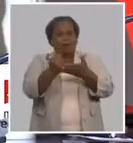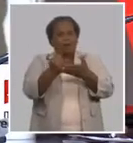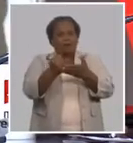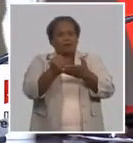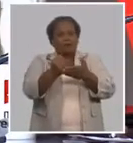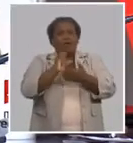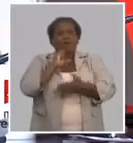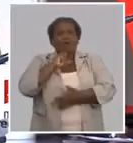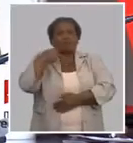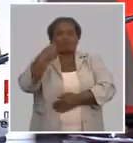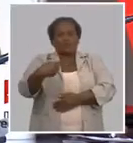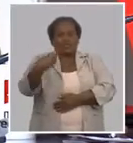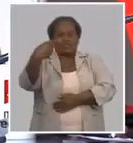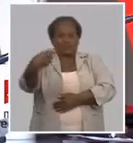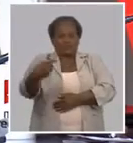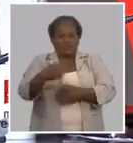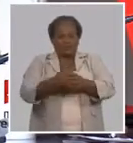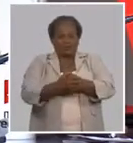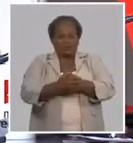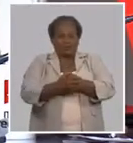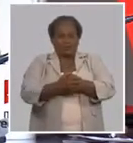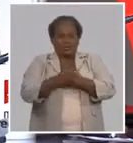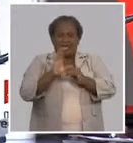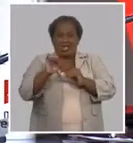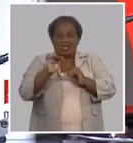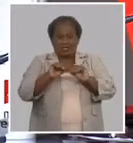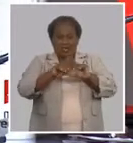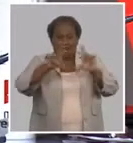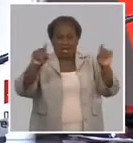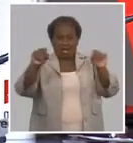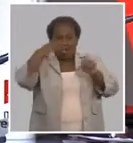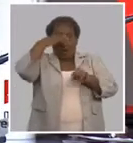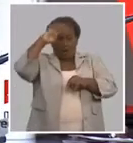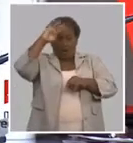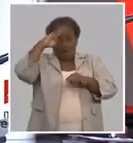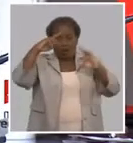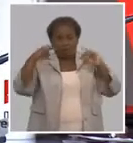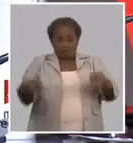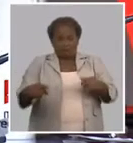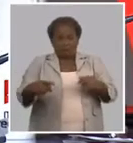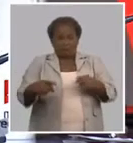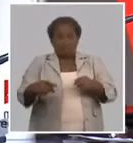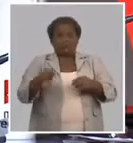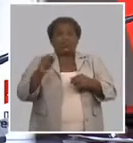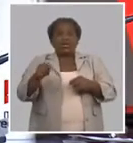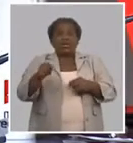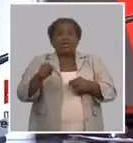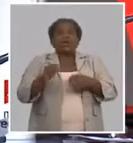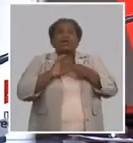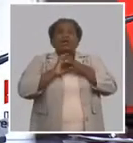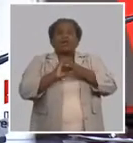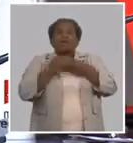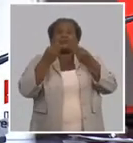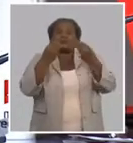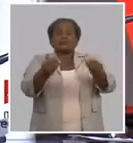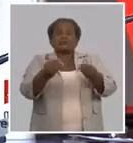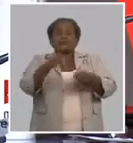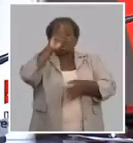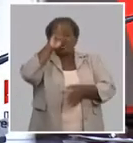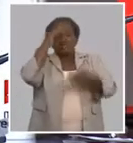resuelto de que cuba reitera su decisión de garantizar la salud y la vida de sus